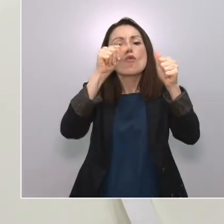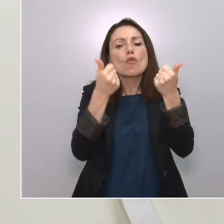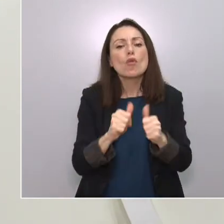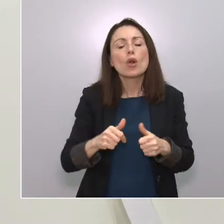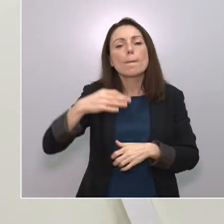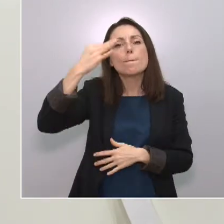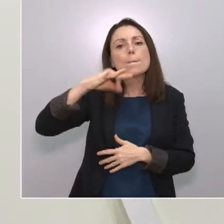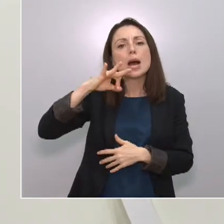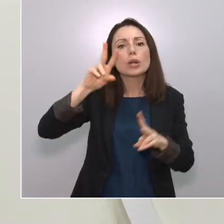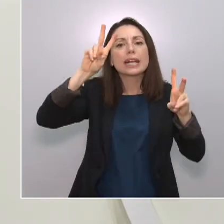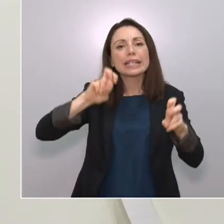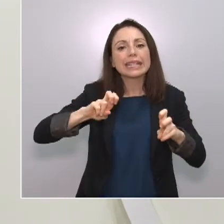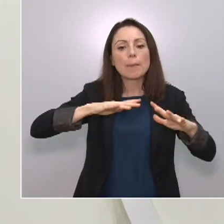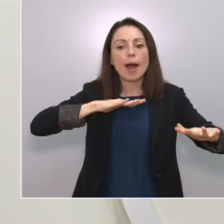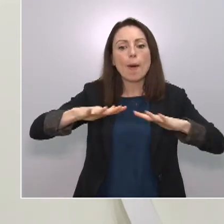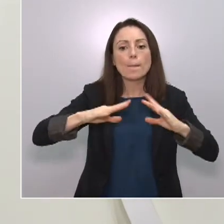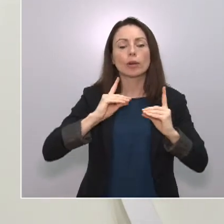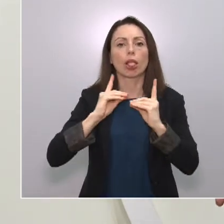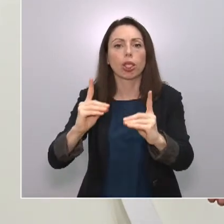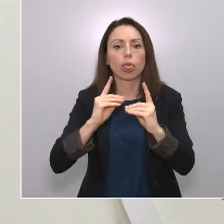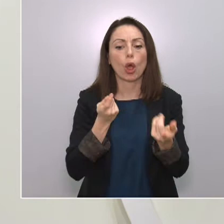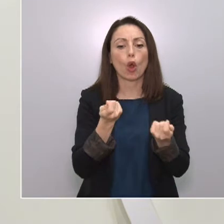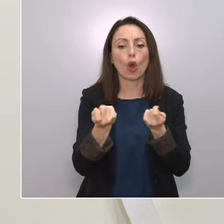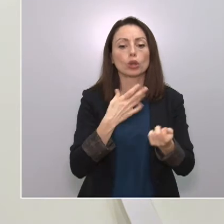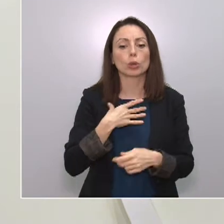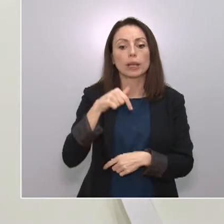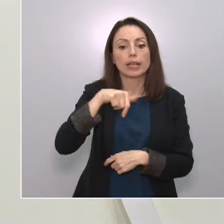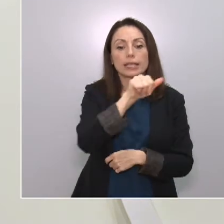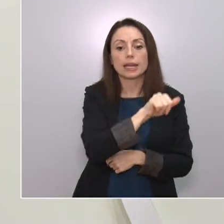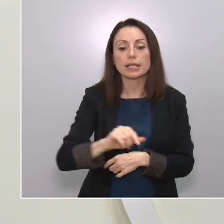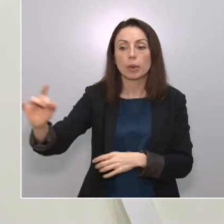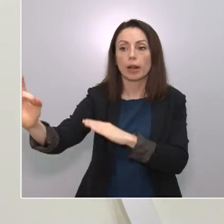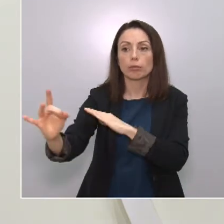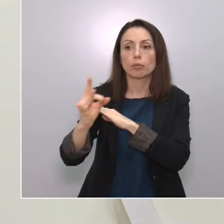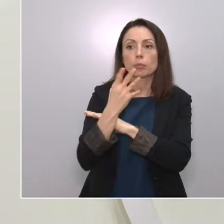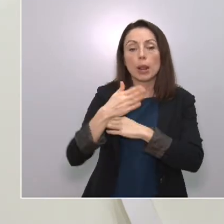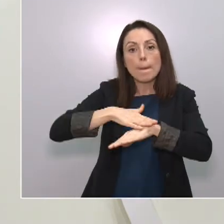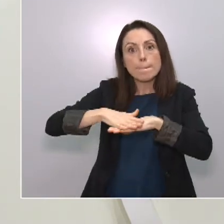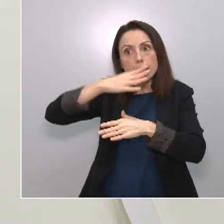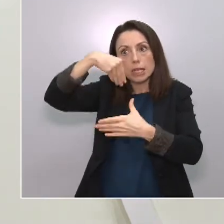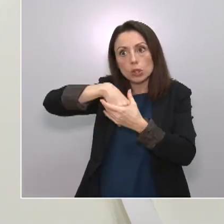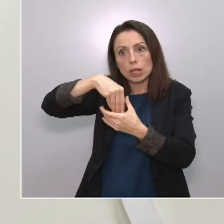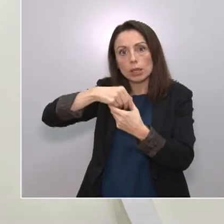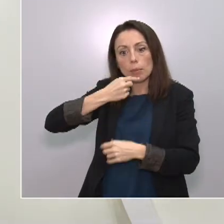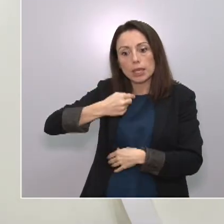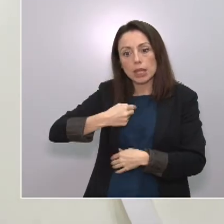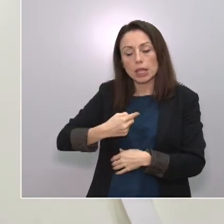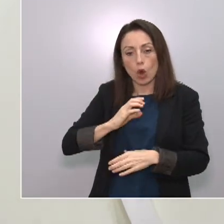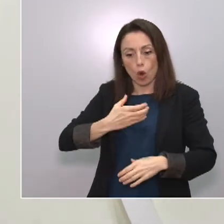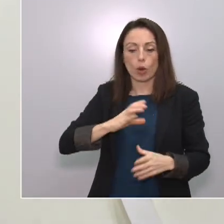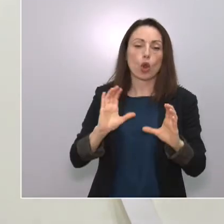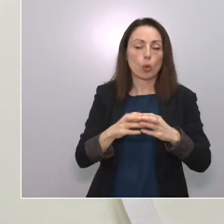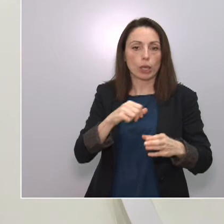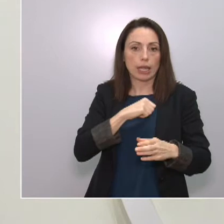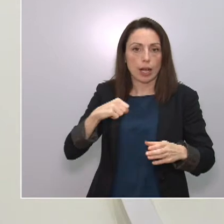única forma de controlar la movilidad. Y esta semana he recibido una carta del ministro del Interior en el que dice que tome la comunidad autónoma, el